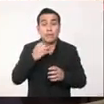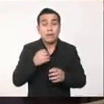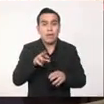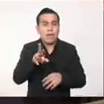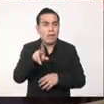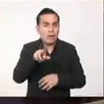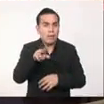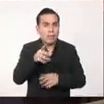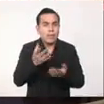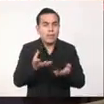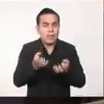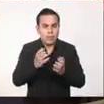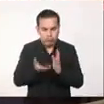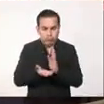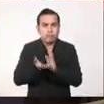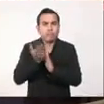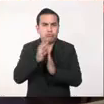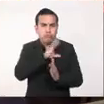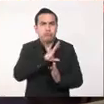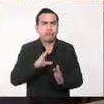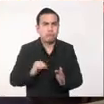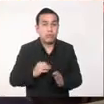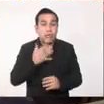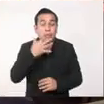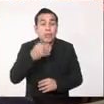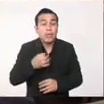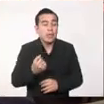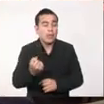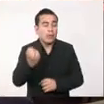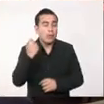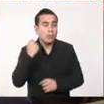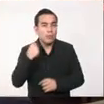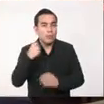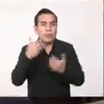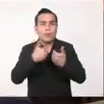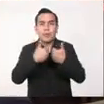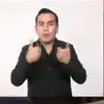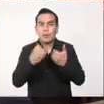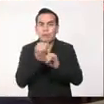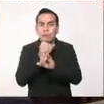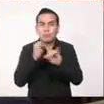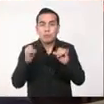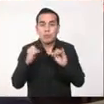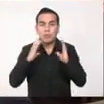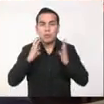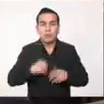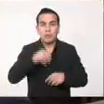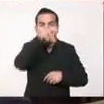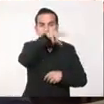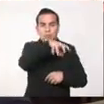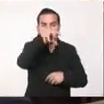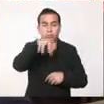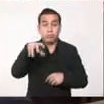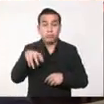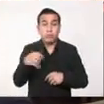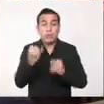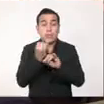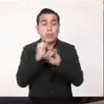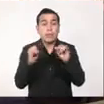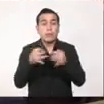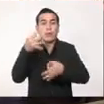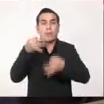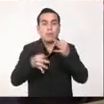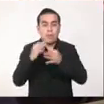como amigos, queremos salir adelante, pero creo que es muy importante esos dos puntos de separación de poder e independencia judicial para